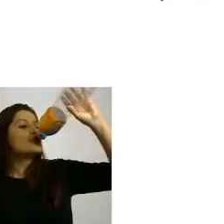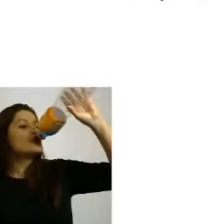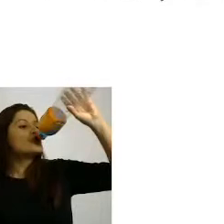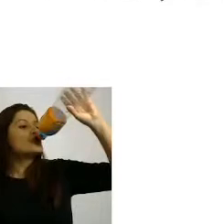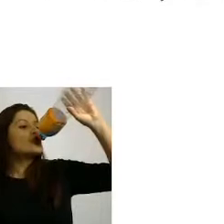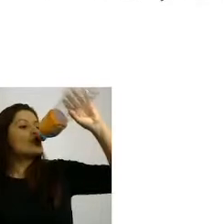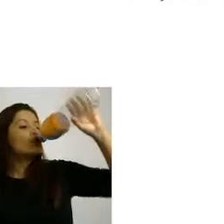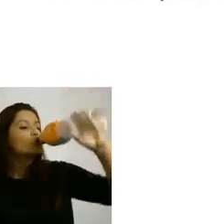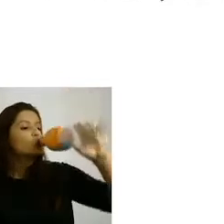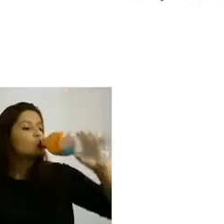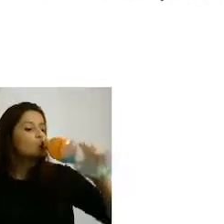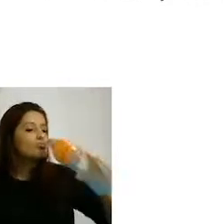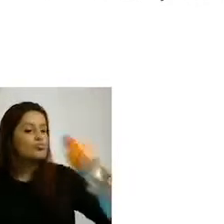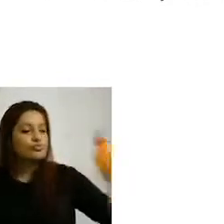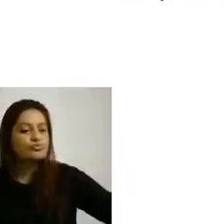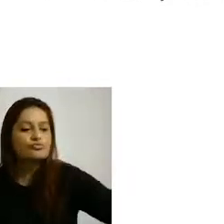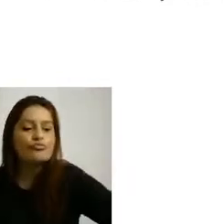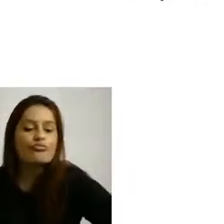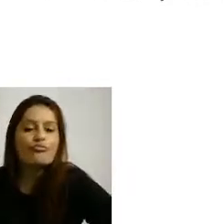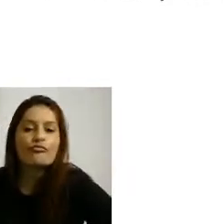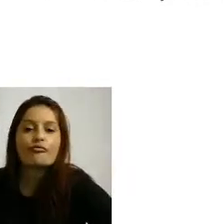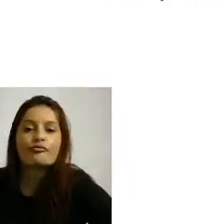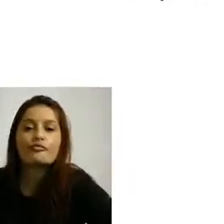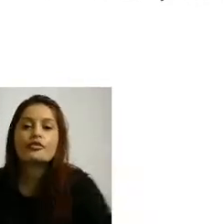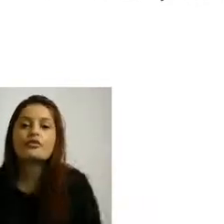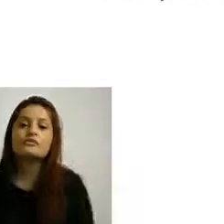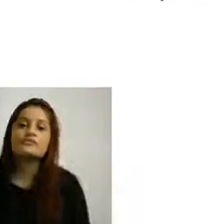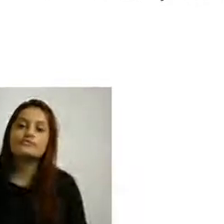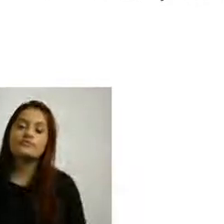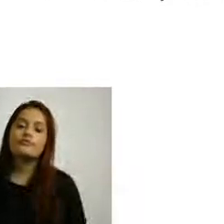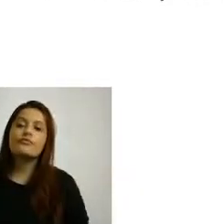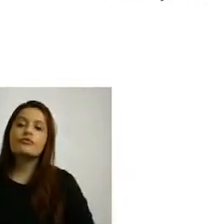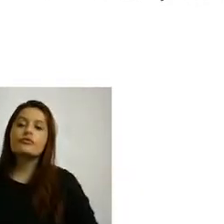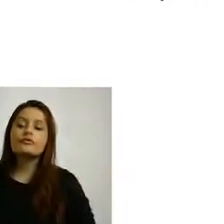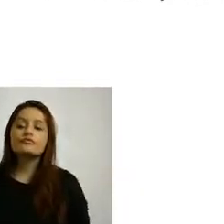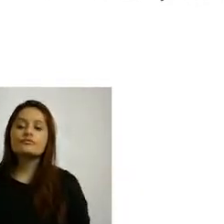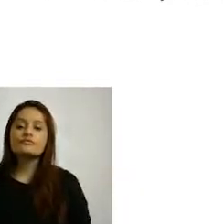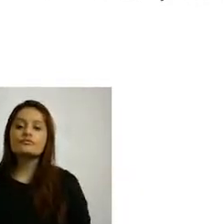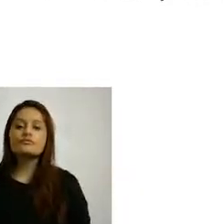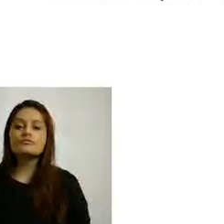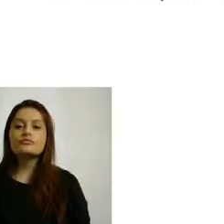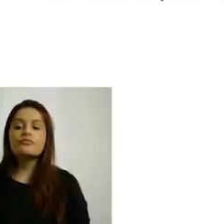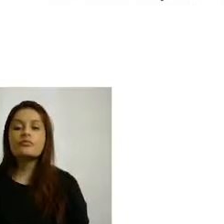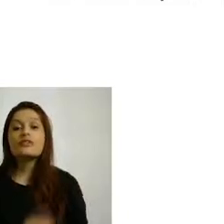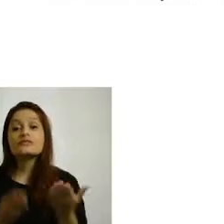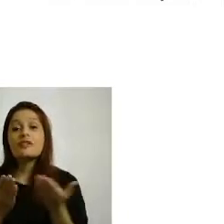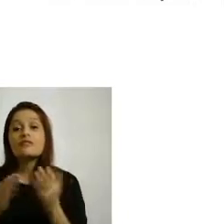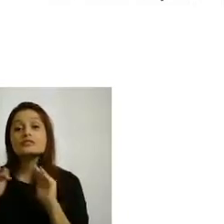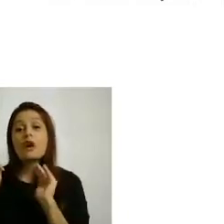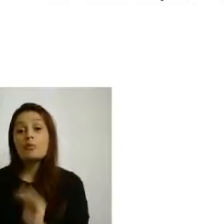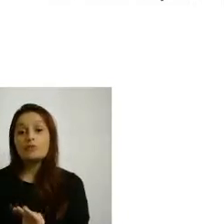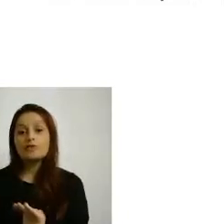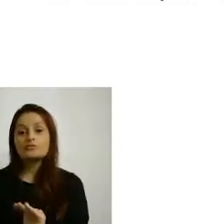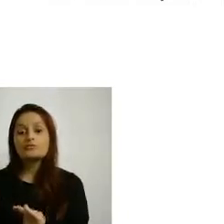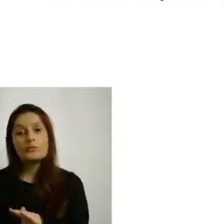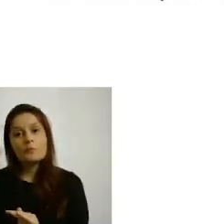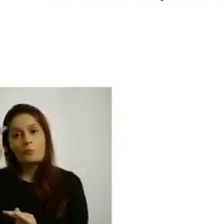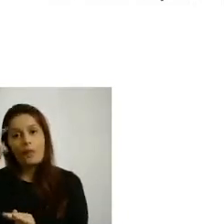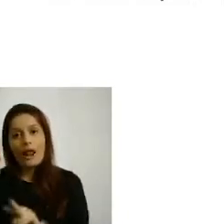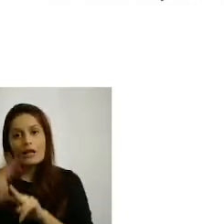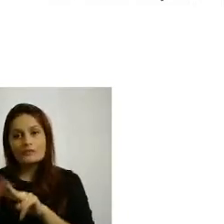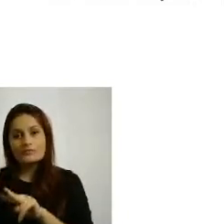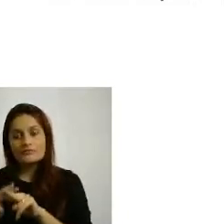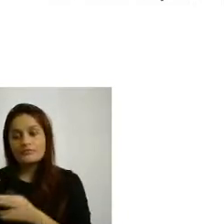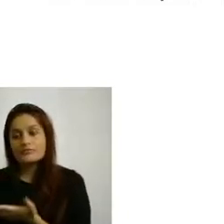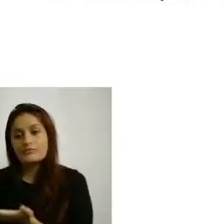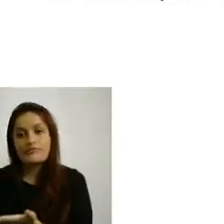Esto es porque la municipalidad requiere contratar los servicios de consultoría para que efectúe el servicio de apoyo para gestionar y recuperar reembolsos por